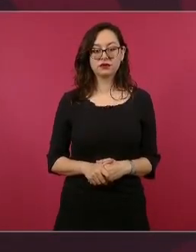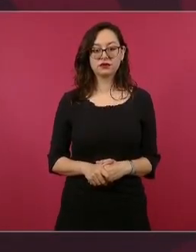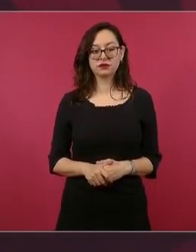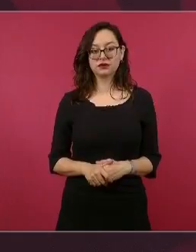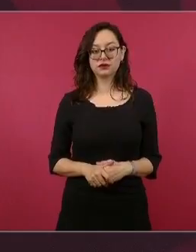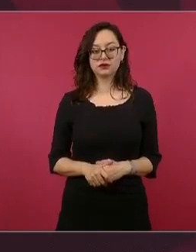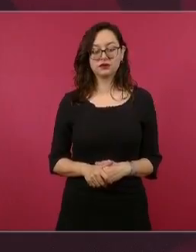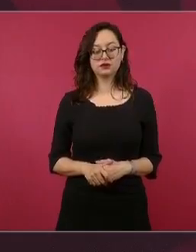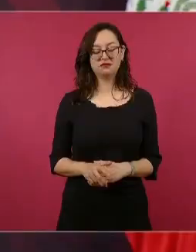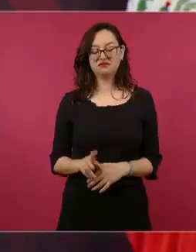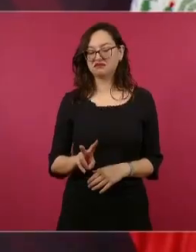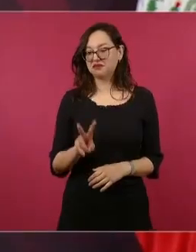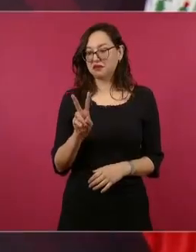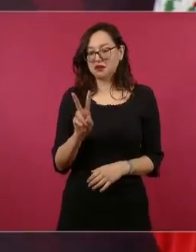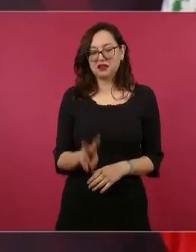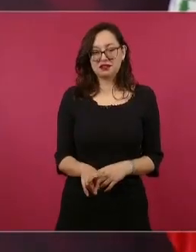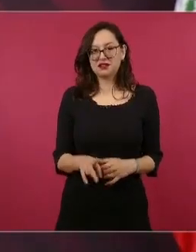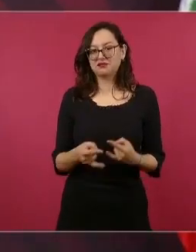extraordinario